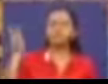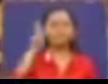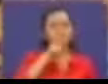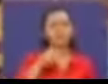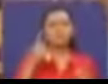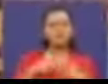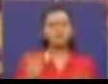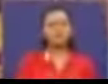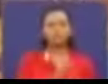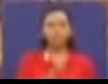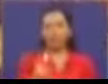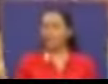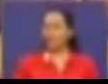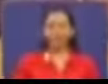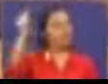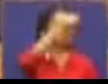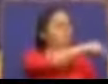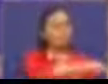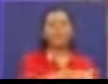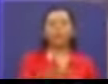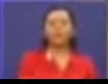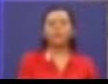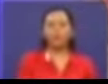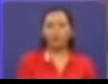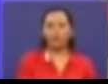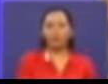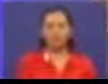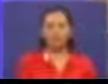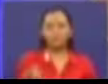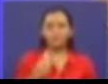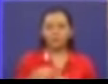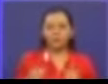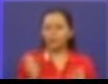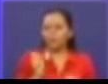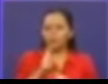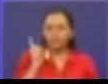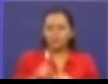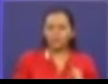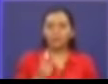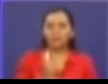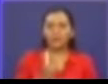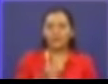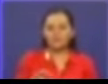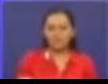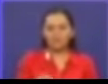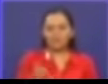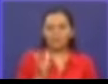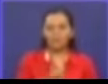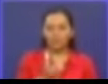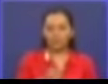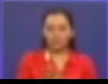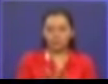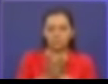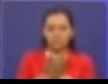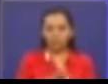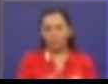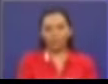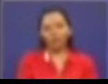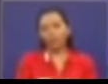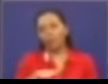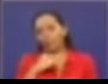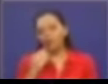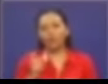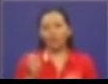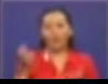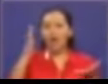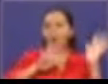del Milenio, a la cual pueden acudir muchos más chicos, pero no lo hacen porque es peligroso el río. Ya estamos trabajando en todo eso. La buena noticia,